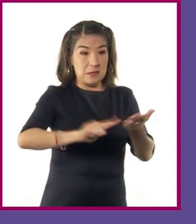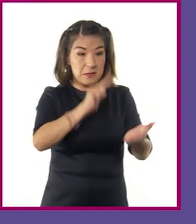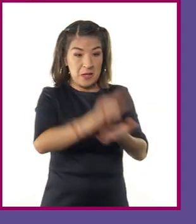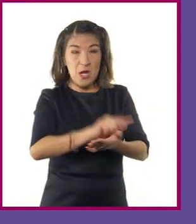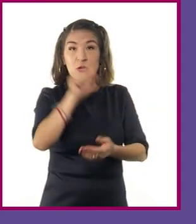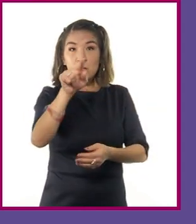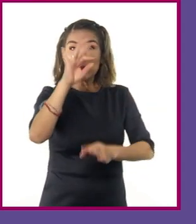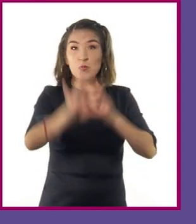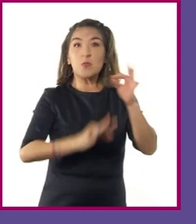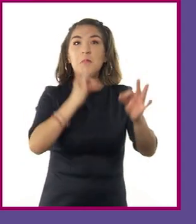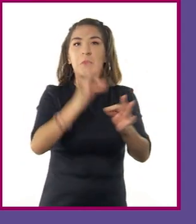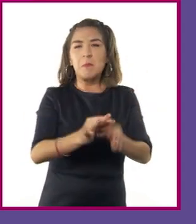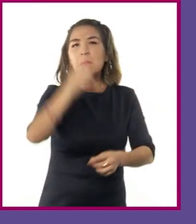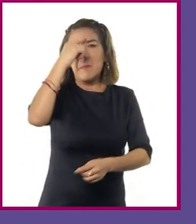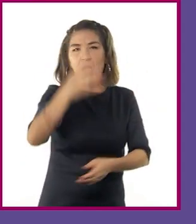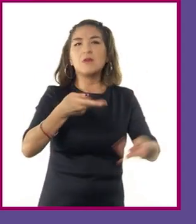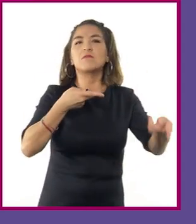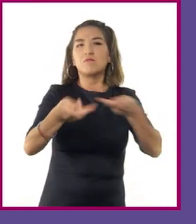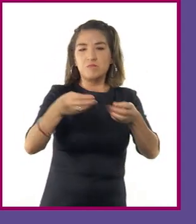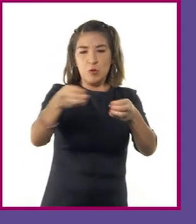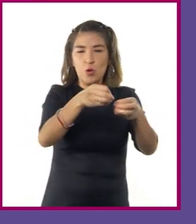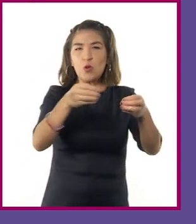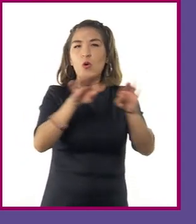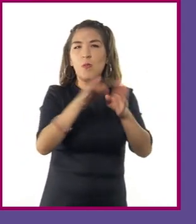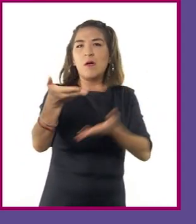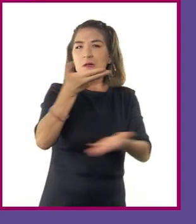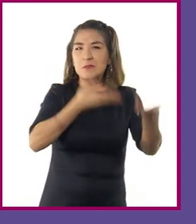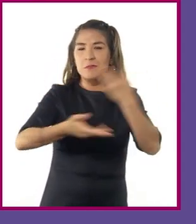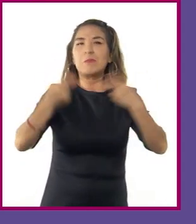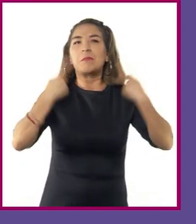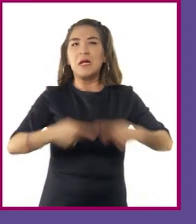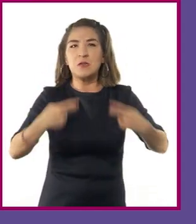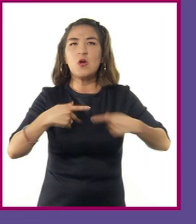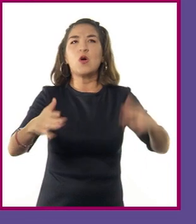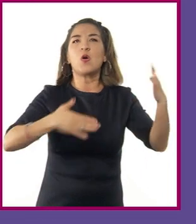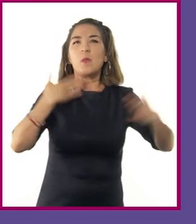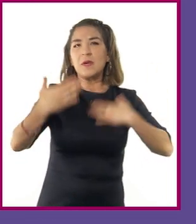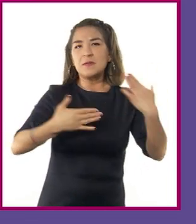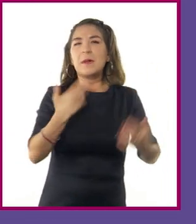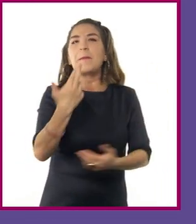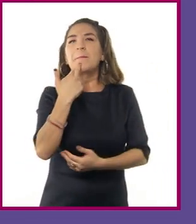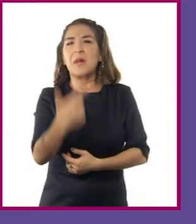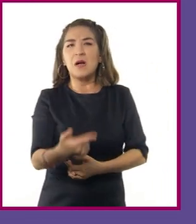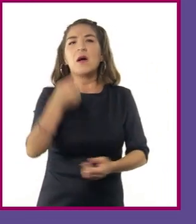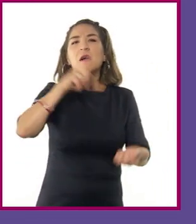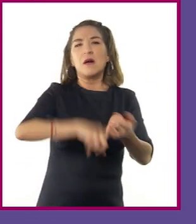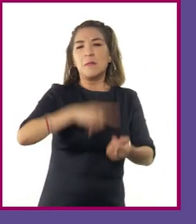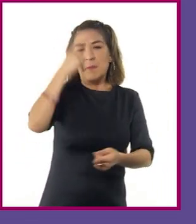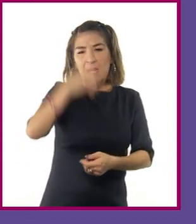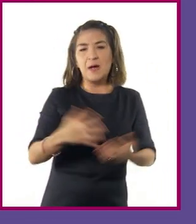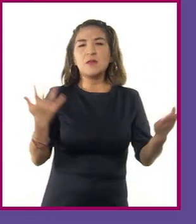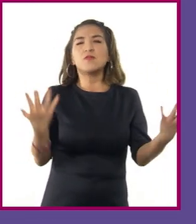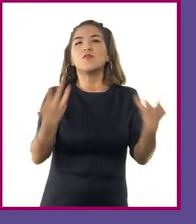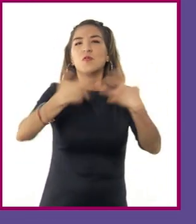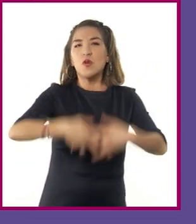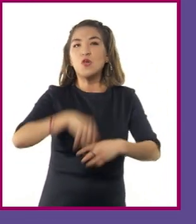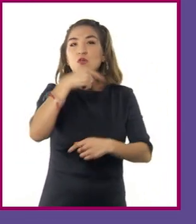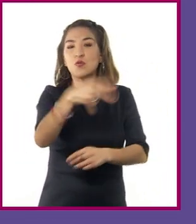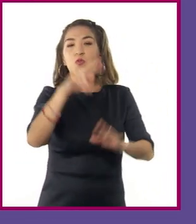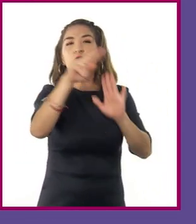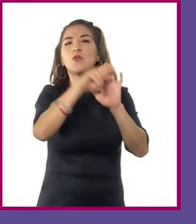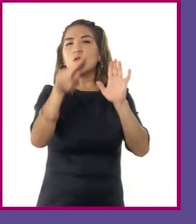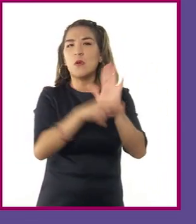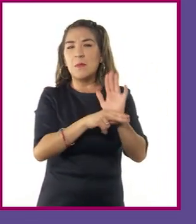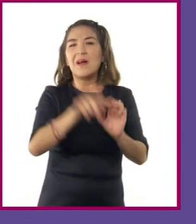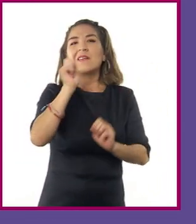favorece la organización y convivencia entre las personas y los grupos. La existencia y cumplimiento de las normas